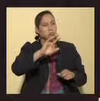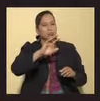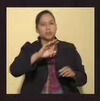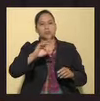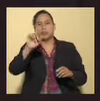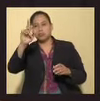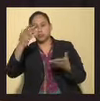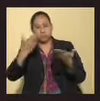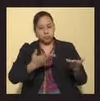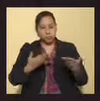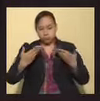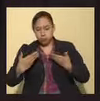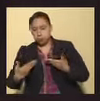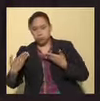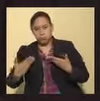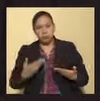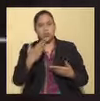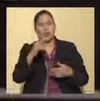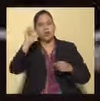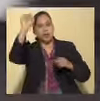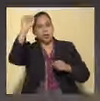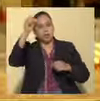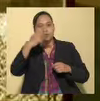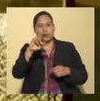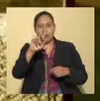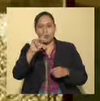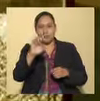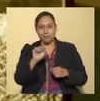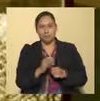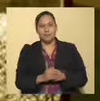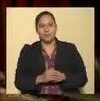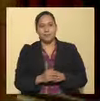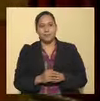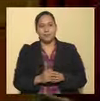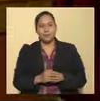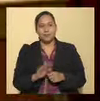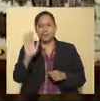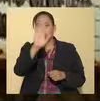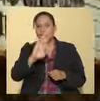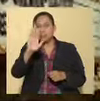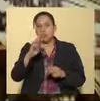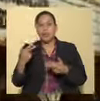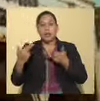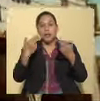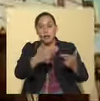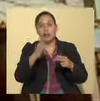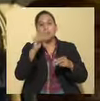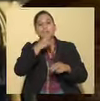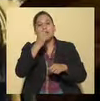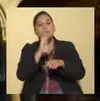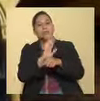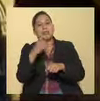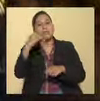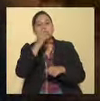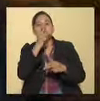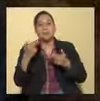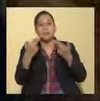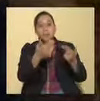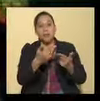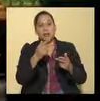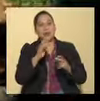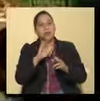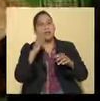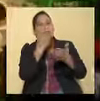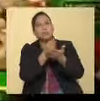a mi Güepes querido. Arriba Güepes, karate. Gumaro acaba de heredar el viejo cine de su padre y ha